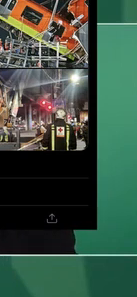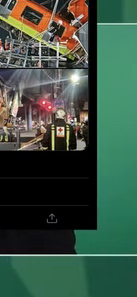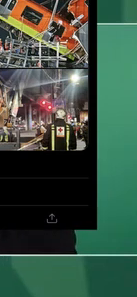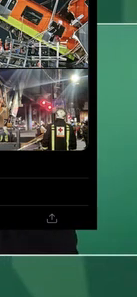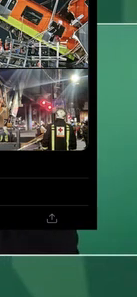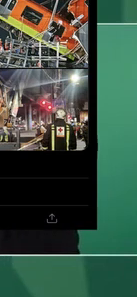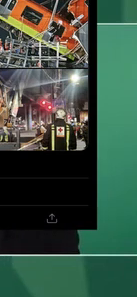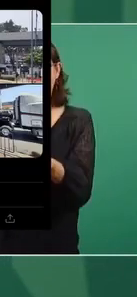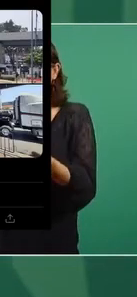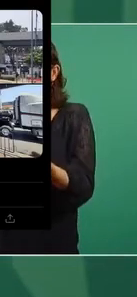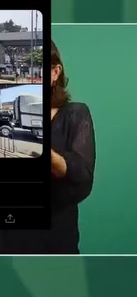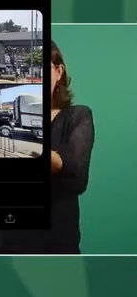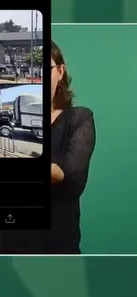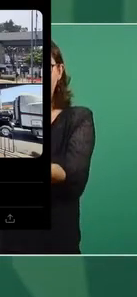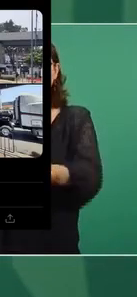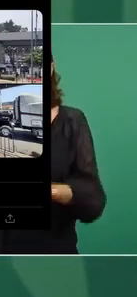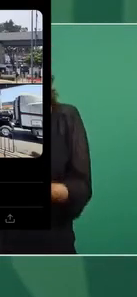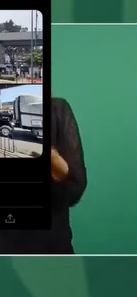va a ocultar nada,